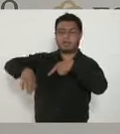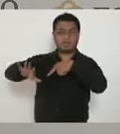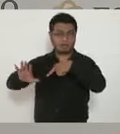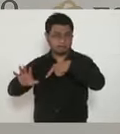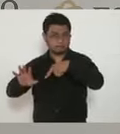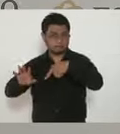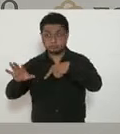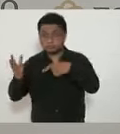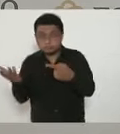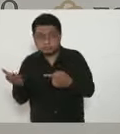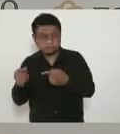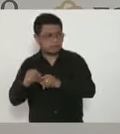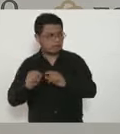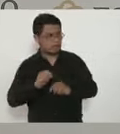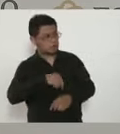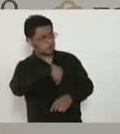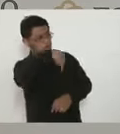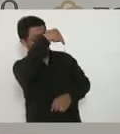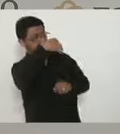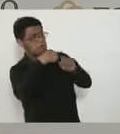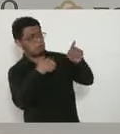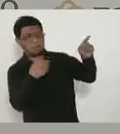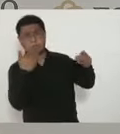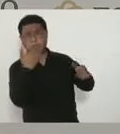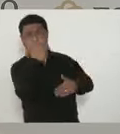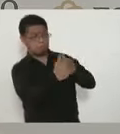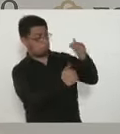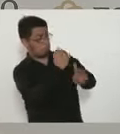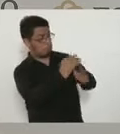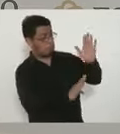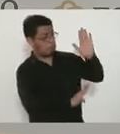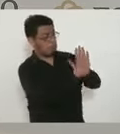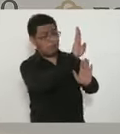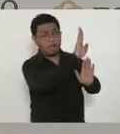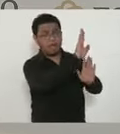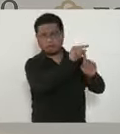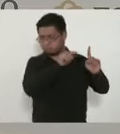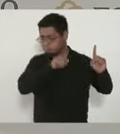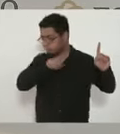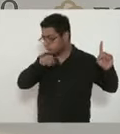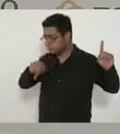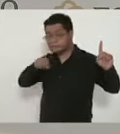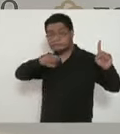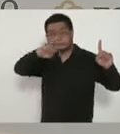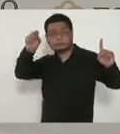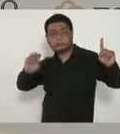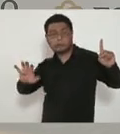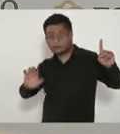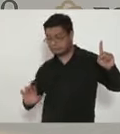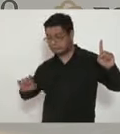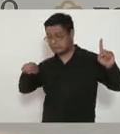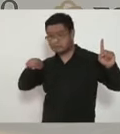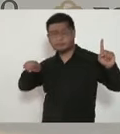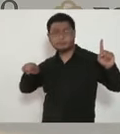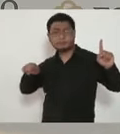y se quedó rezagado del sureste. Y aquí